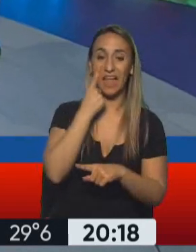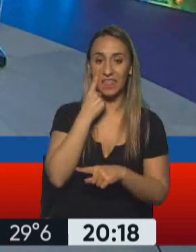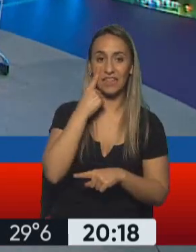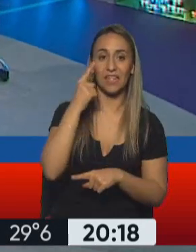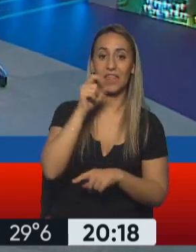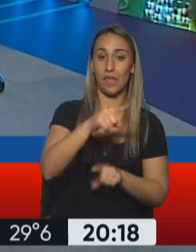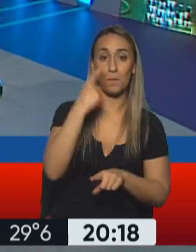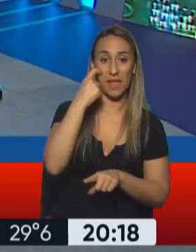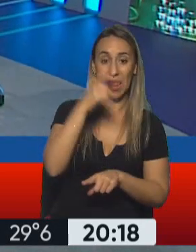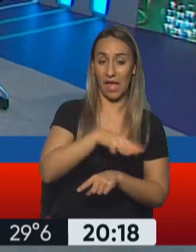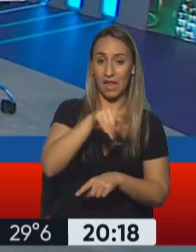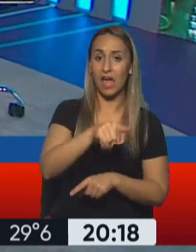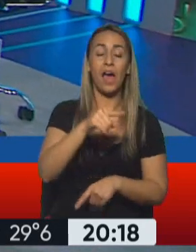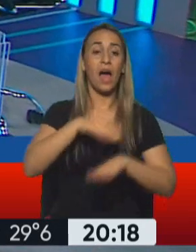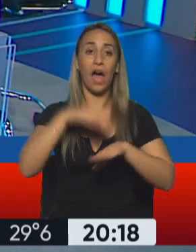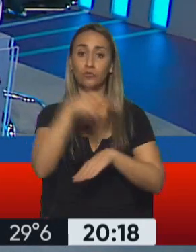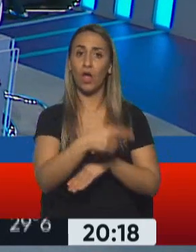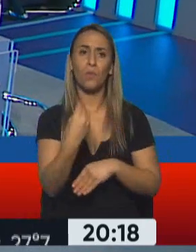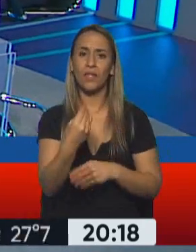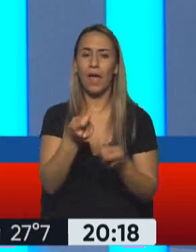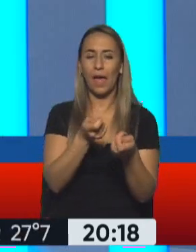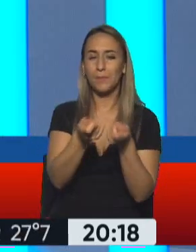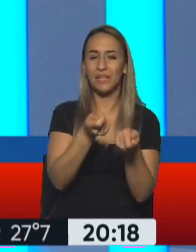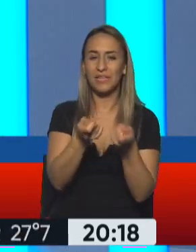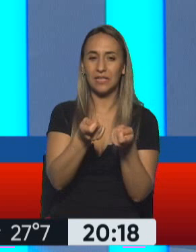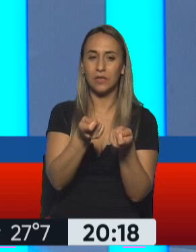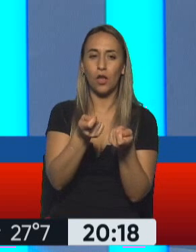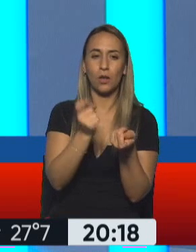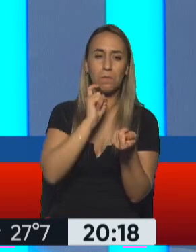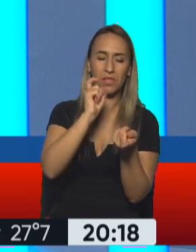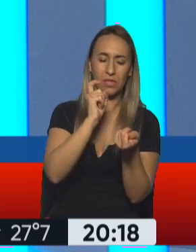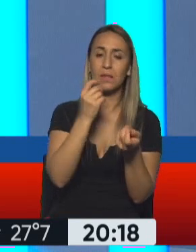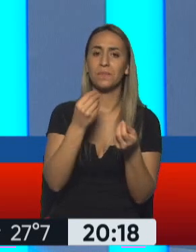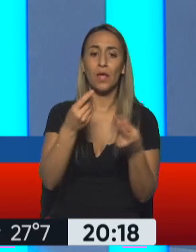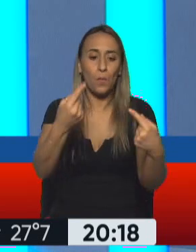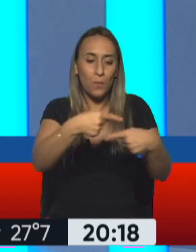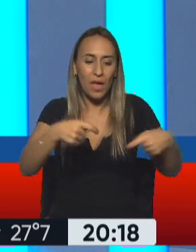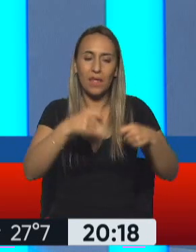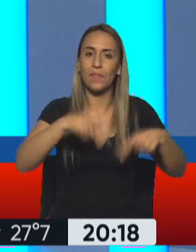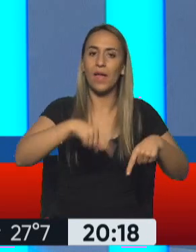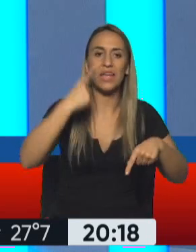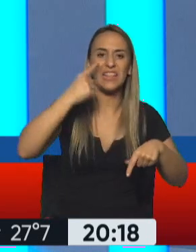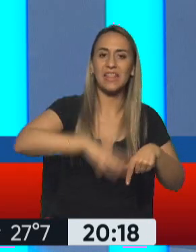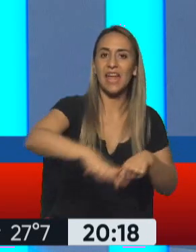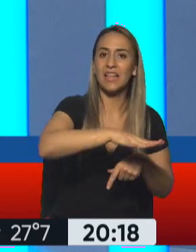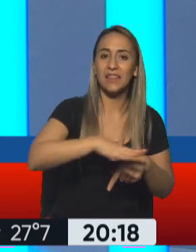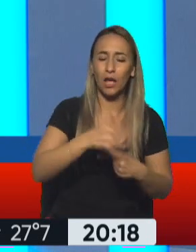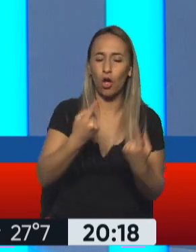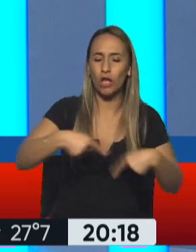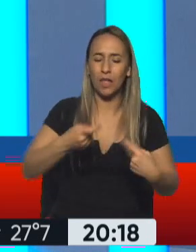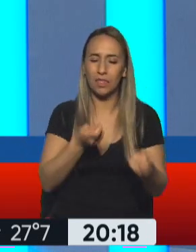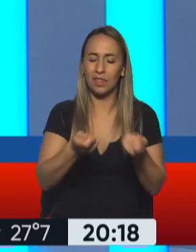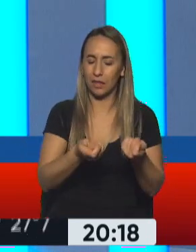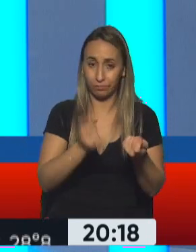una causa en la que está acusado del delito de administración infiel de bienes de la intendencia. Básicamente, había